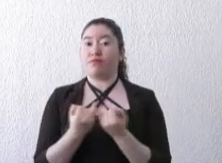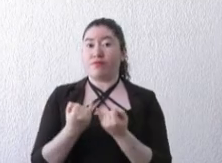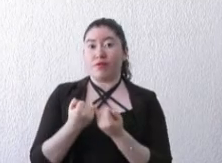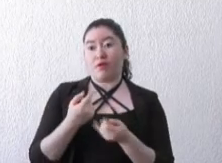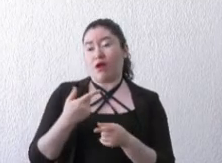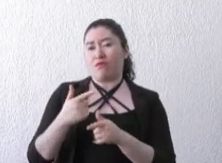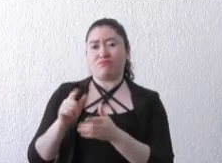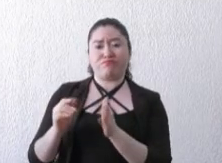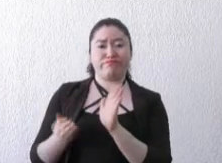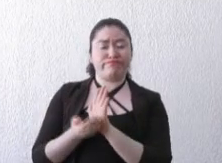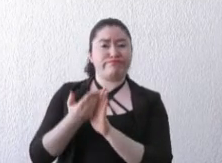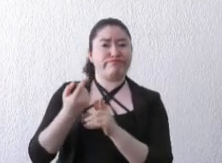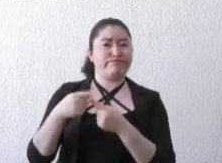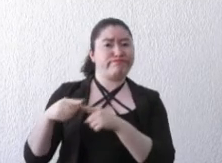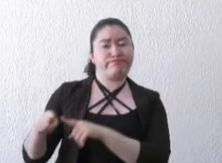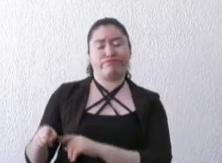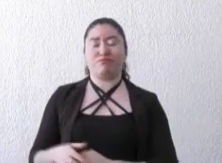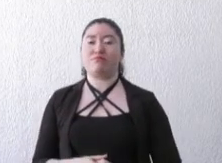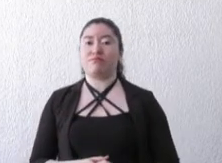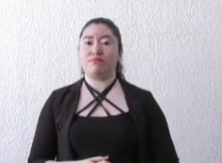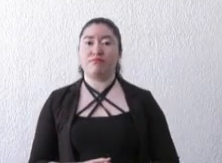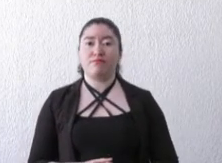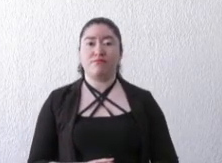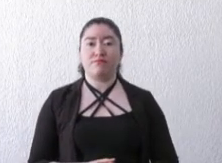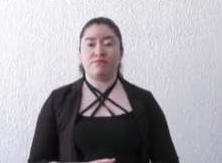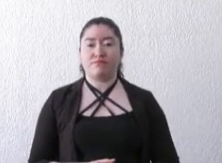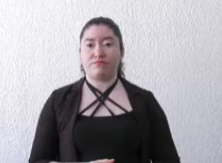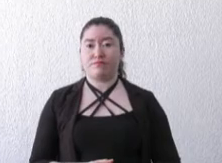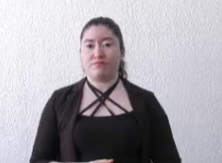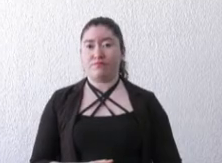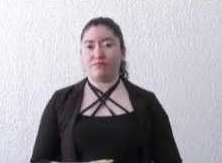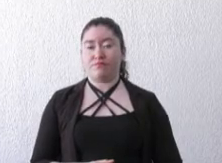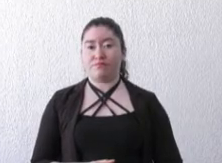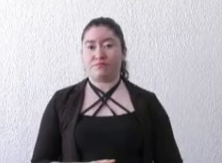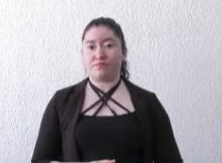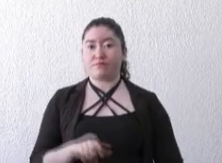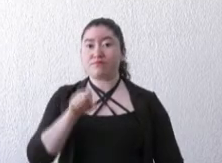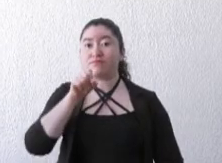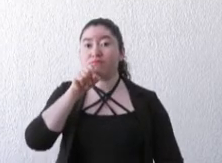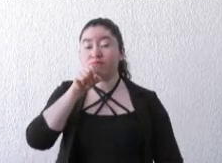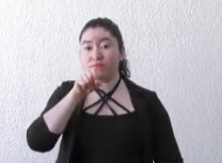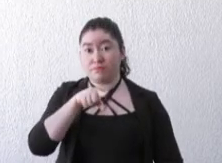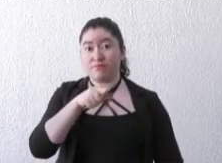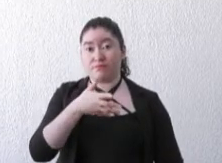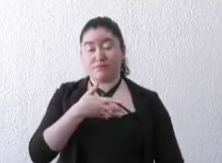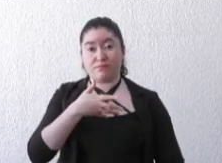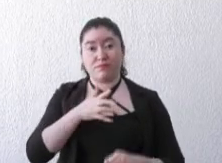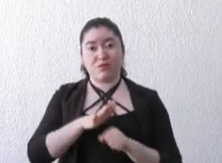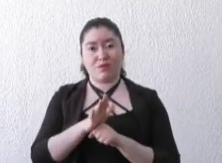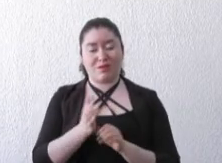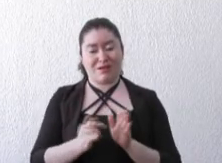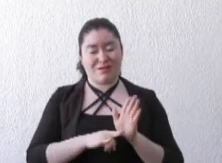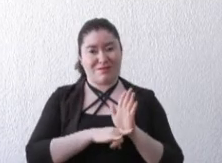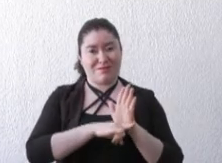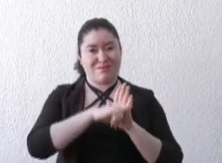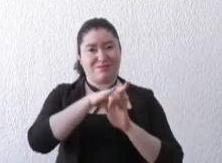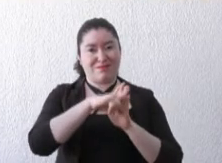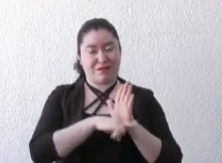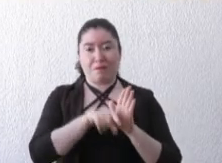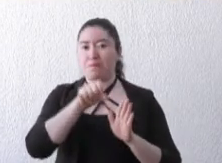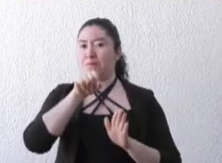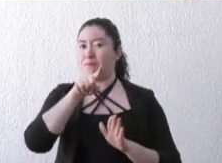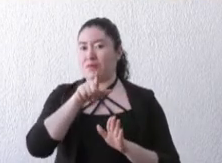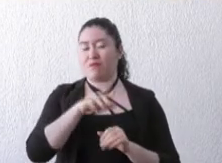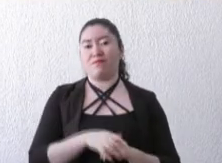otros contravientos. También se intervino el elevador, el montacargas,